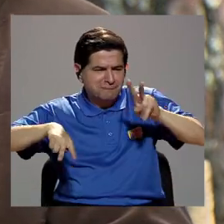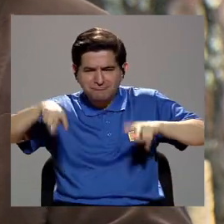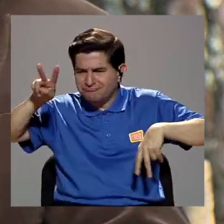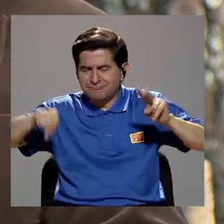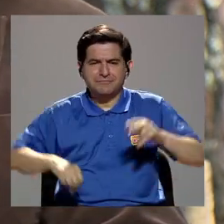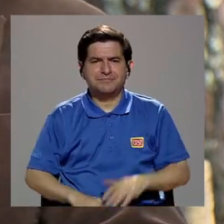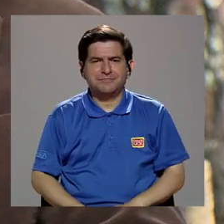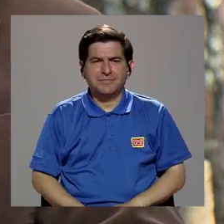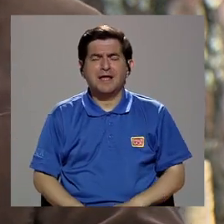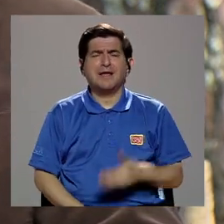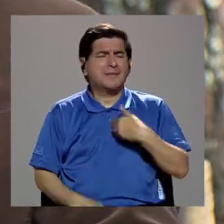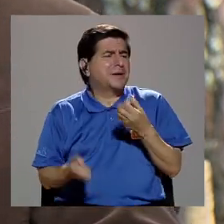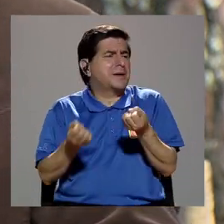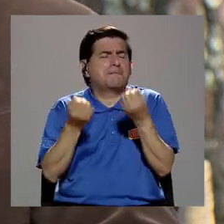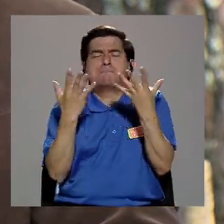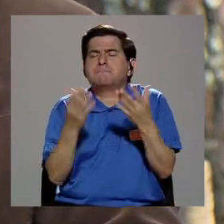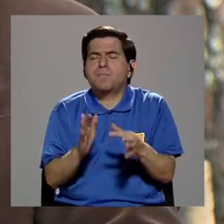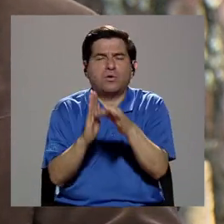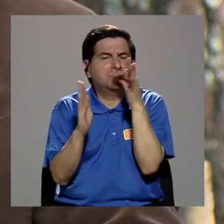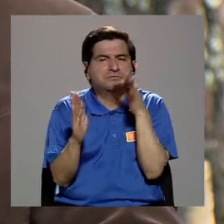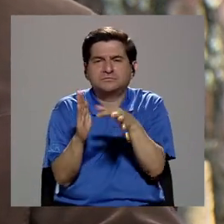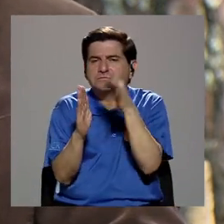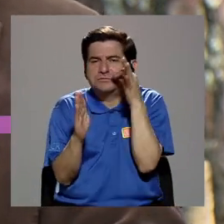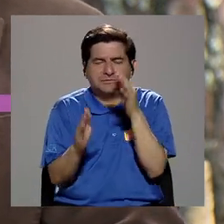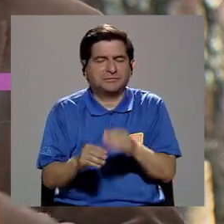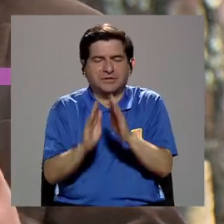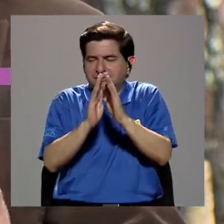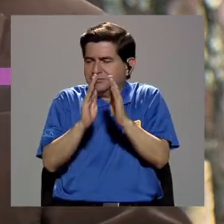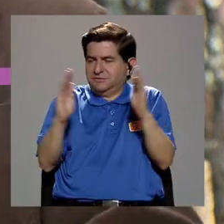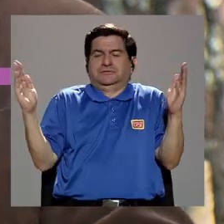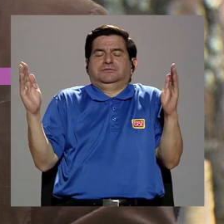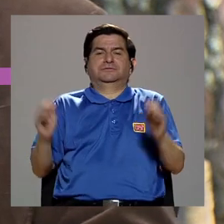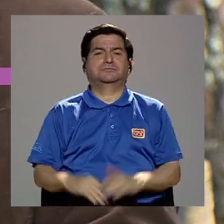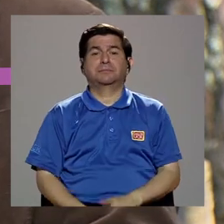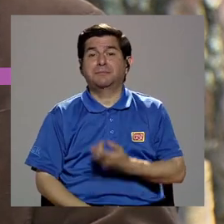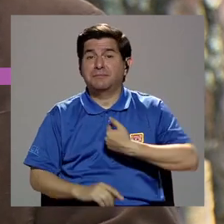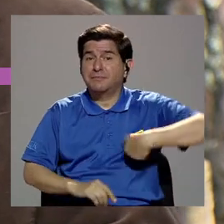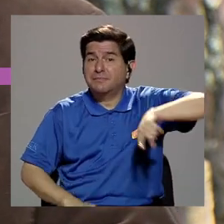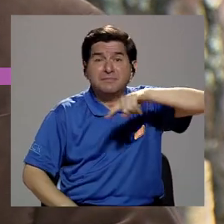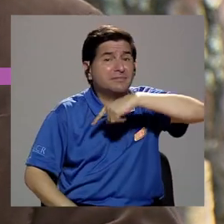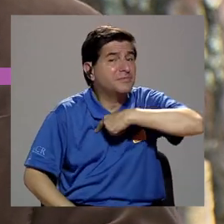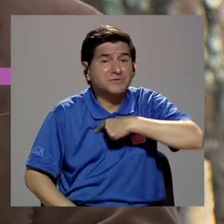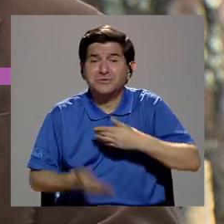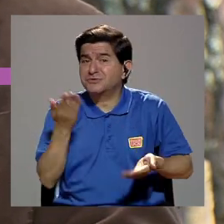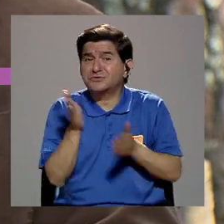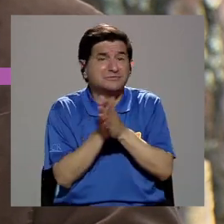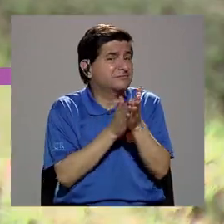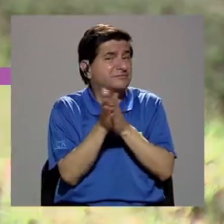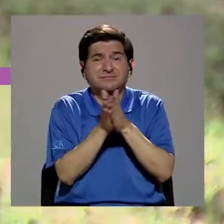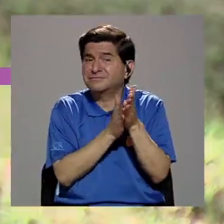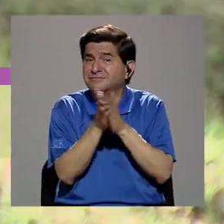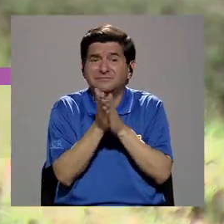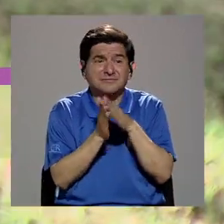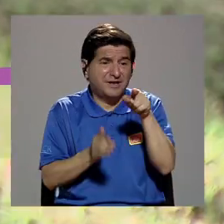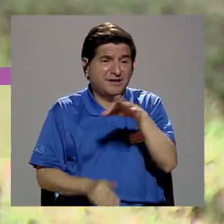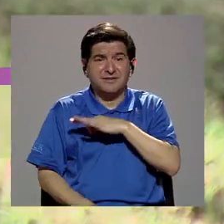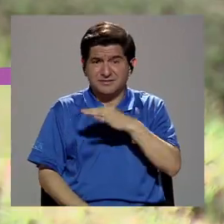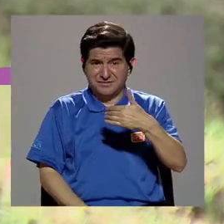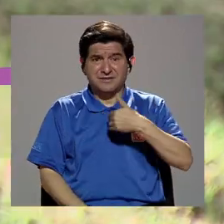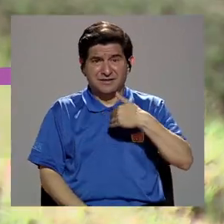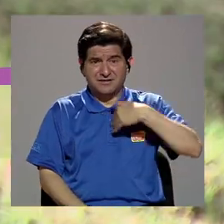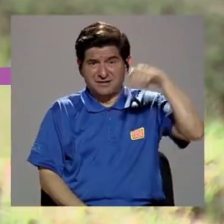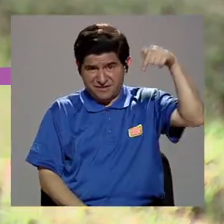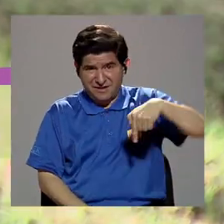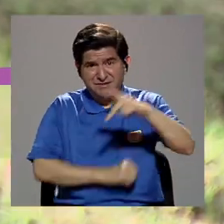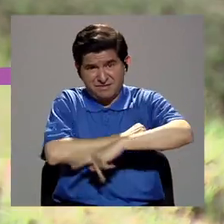la variedad de frutas escoger que tenemos realmente es muy amplia y no hacemos provecho de ese tipo de beneficios que gozamos nosotros